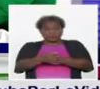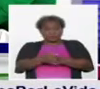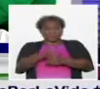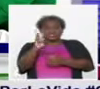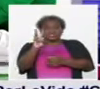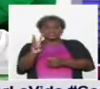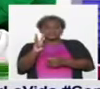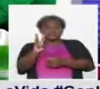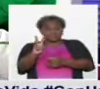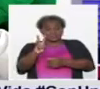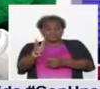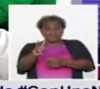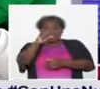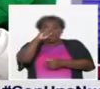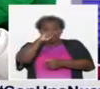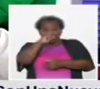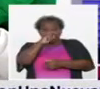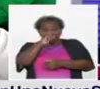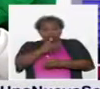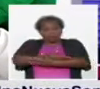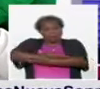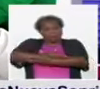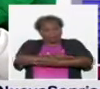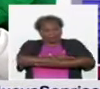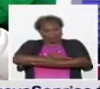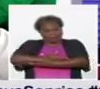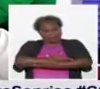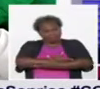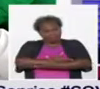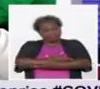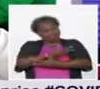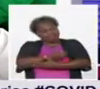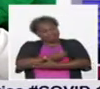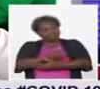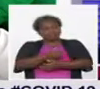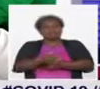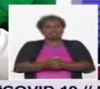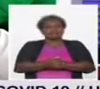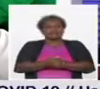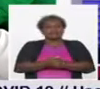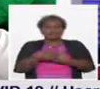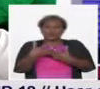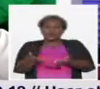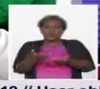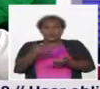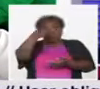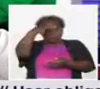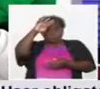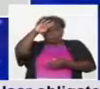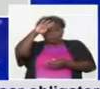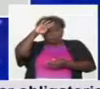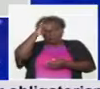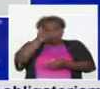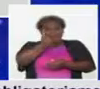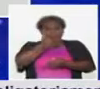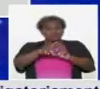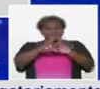en edades pediátricas. De esta forma, el comportamiento de la pandemia en Cuba, como se puede ver en el